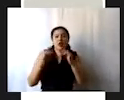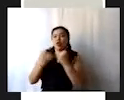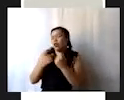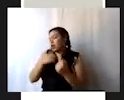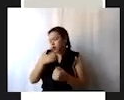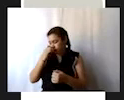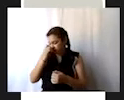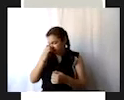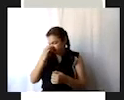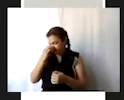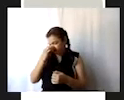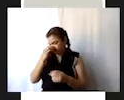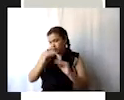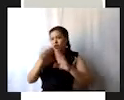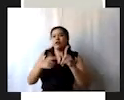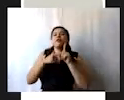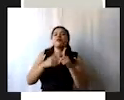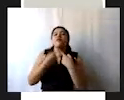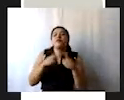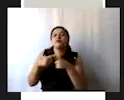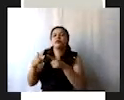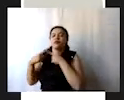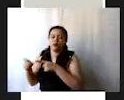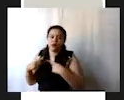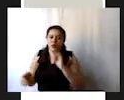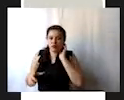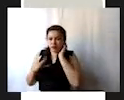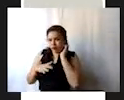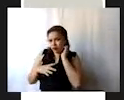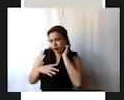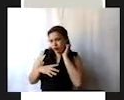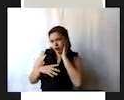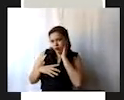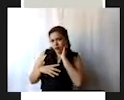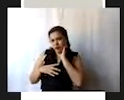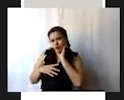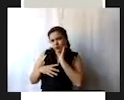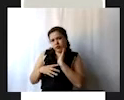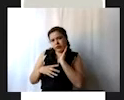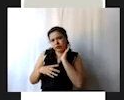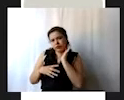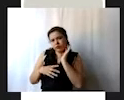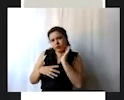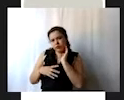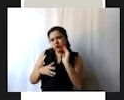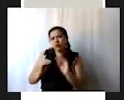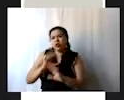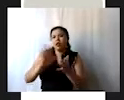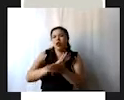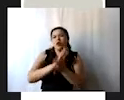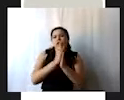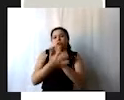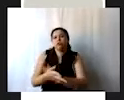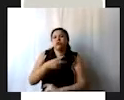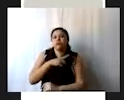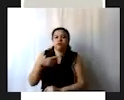las diferencias que existen entre los sectores, entre los países, pero pues obviamente transformando todo esto.